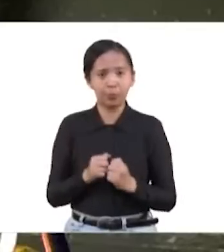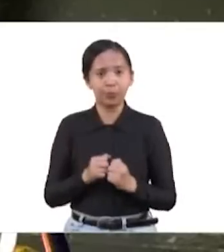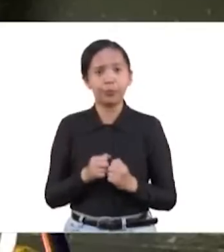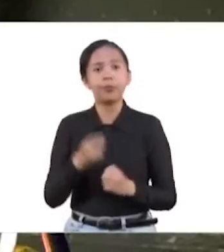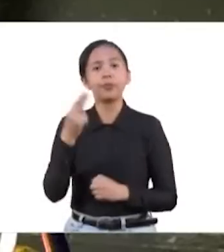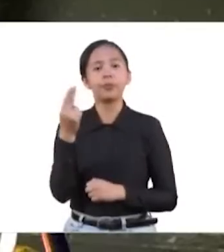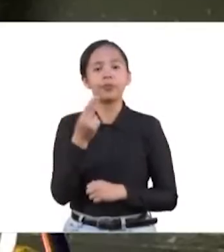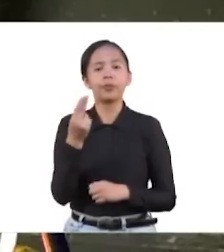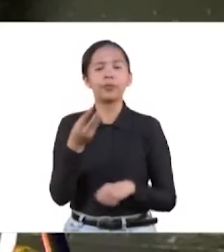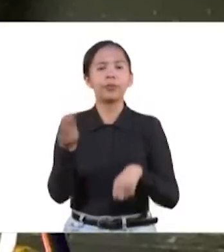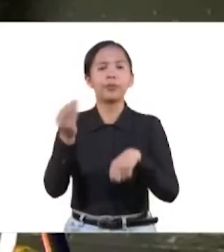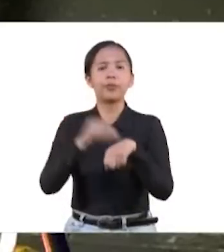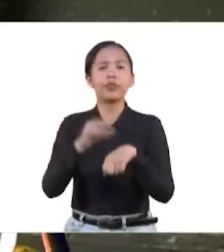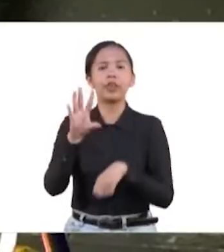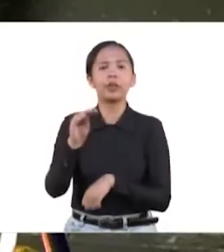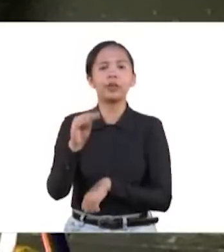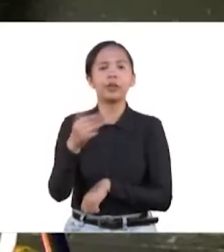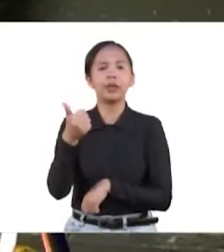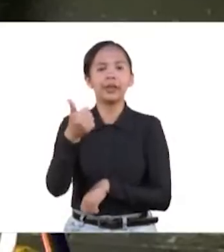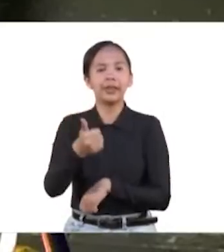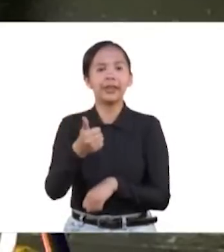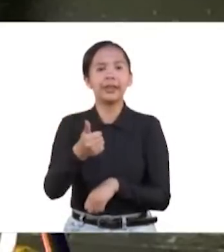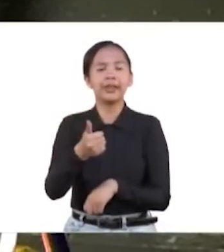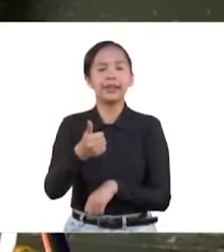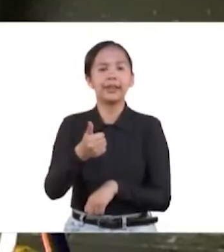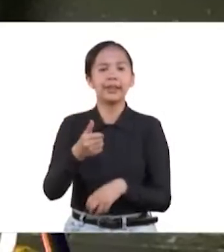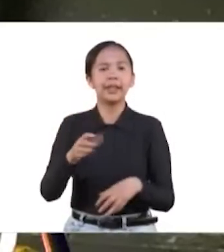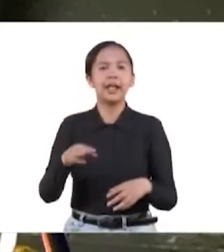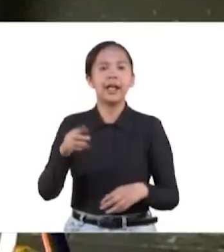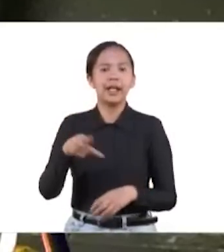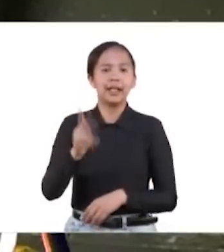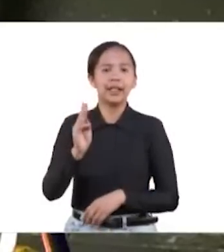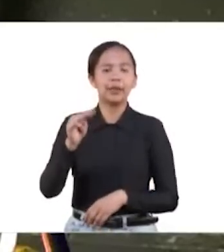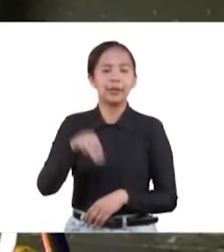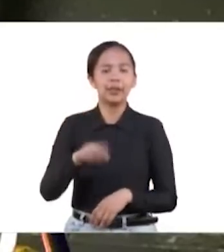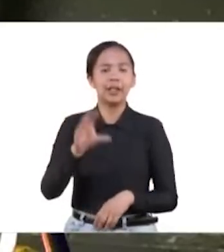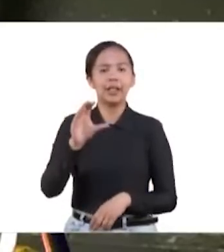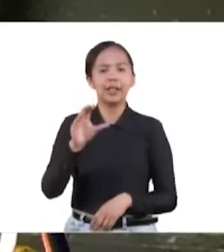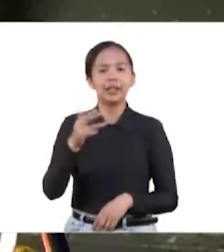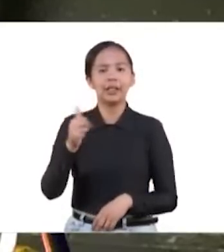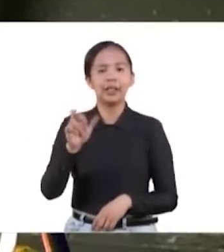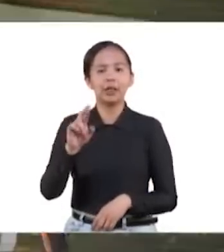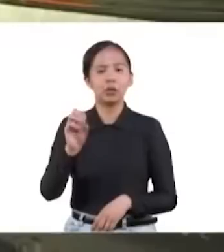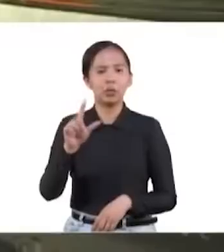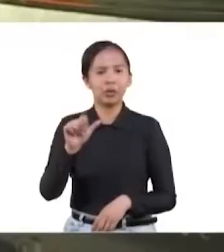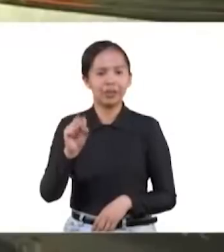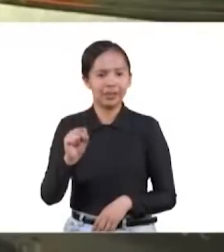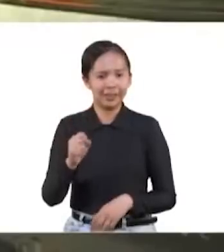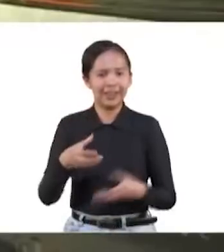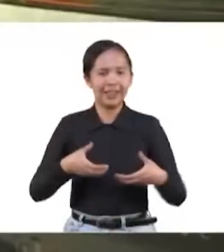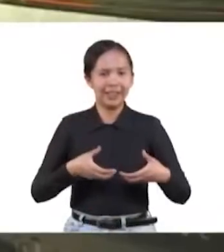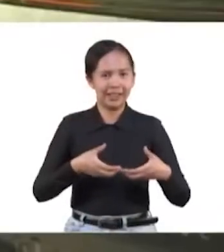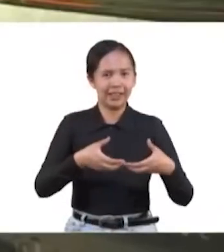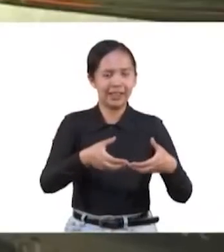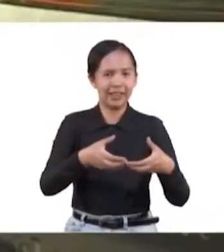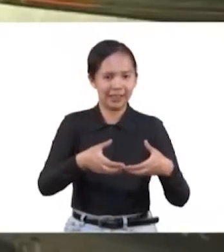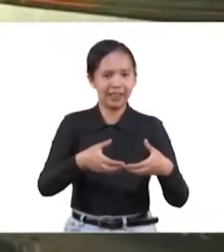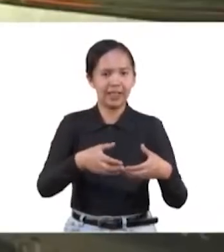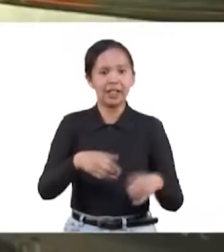instalado 96 kilómetros de charolas en el túnel y 46 kilómetros en